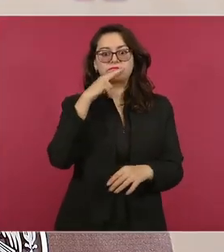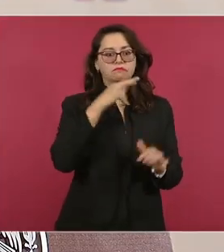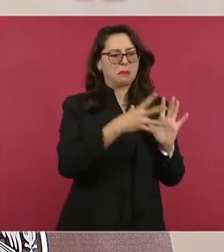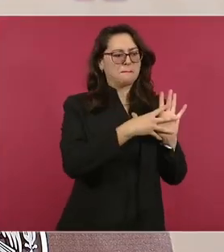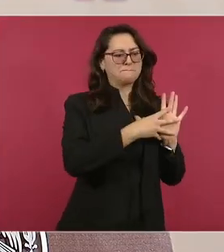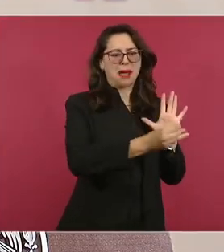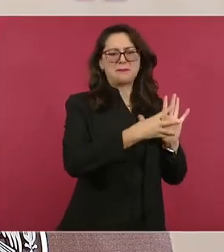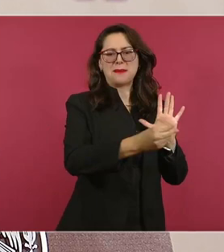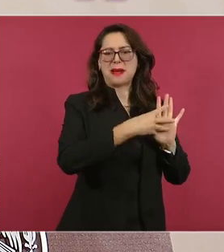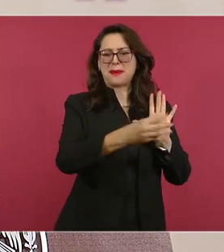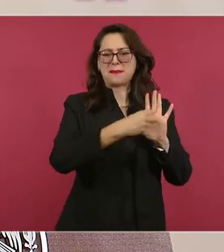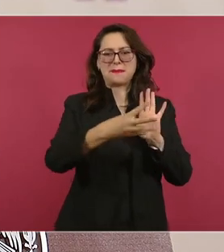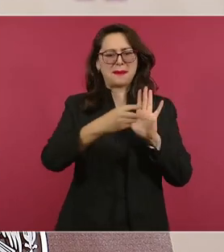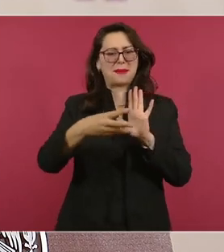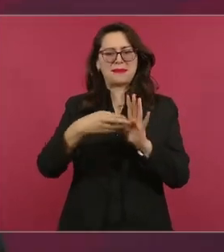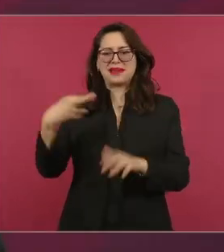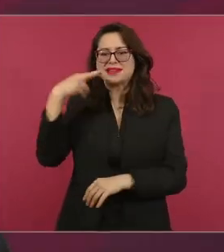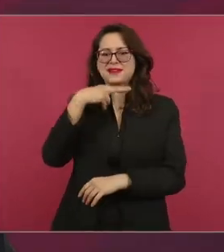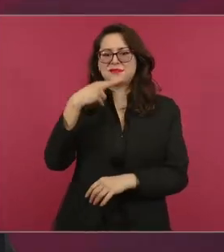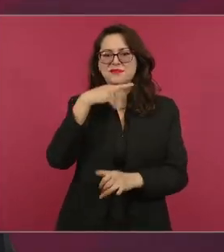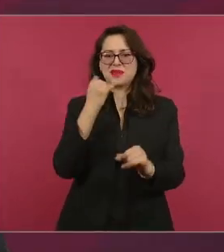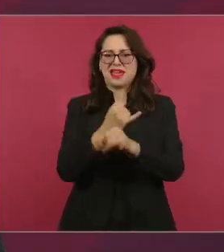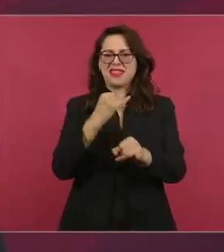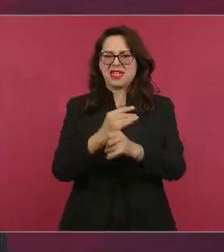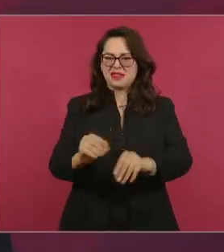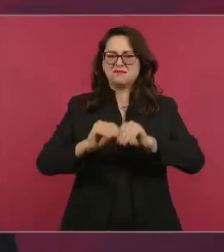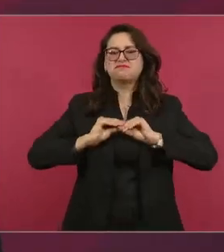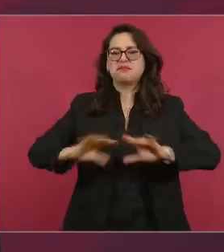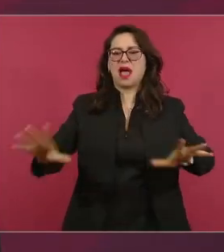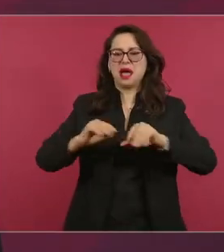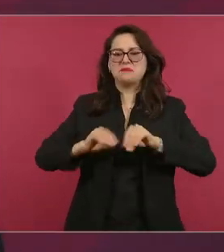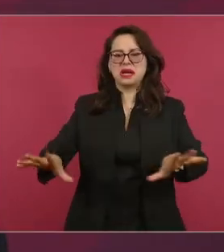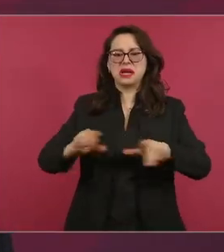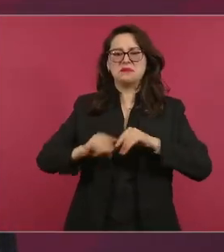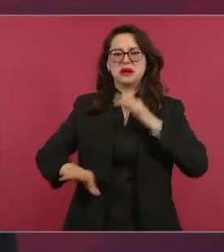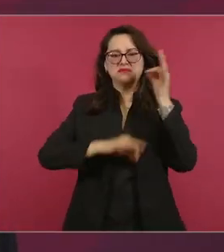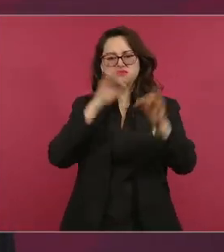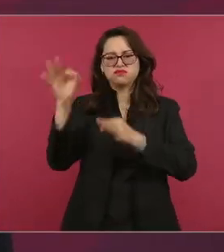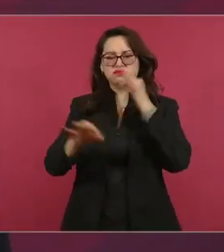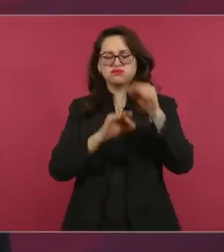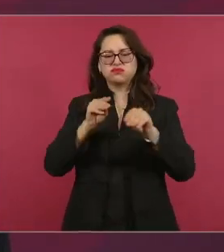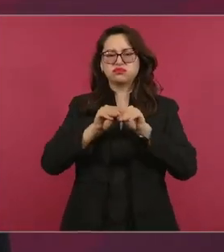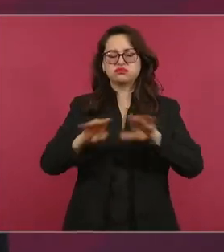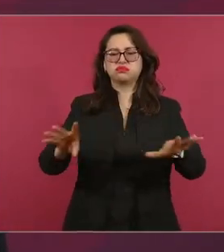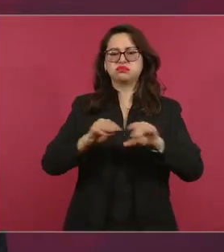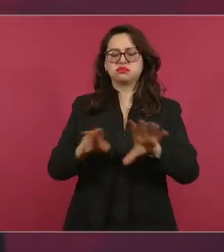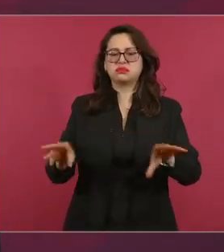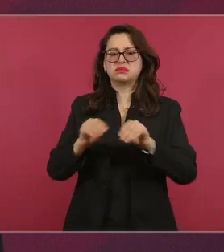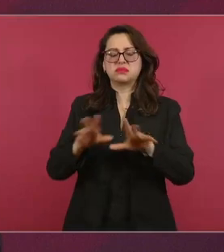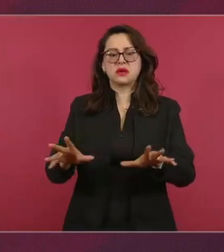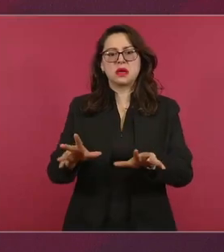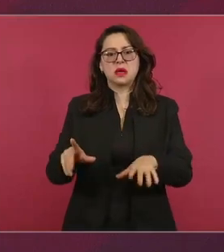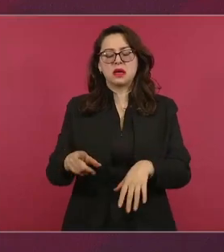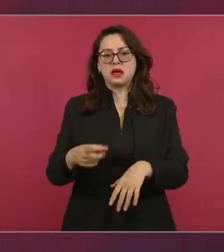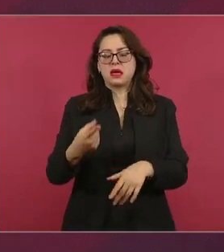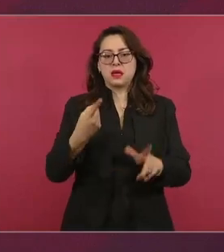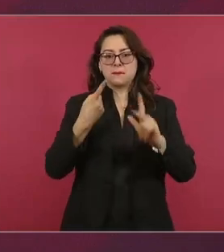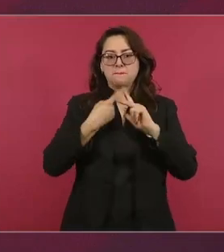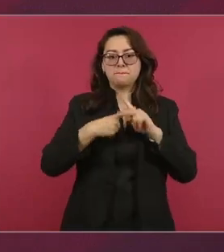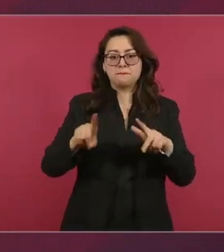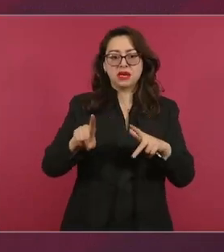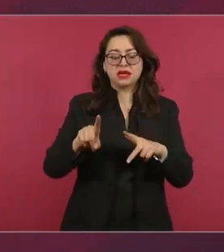trending topic en minutos en cuanto se dio a conocer primero por un medio de